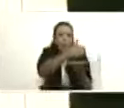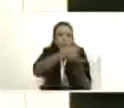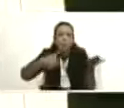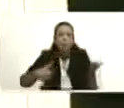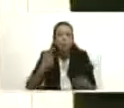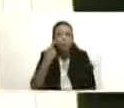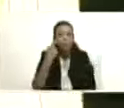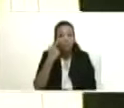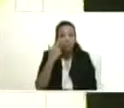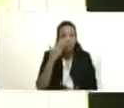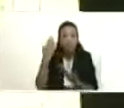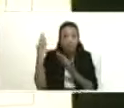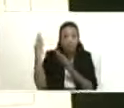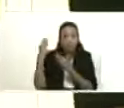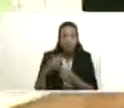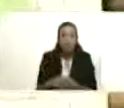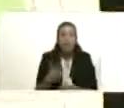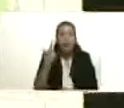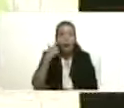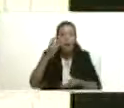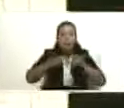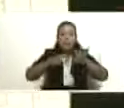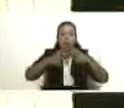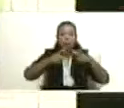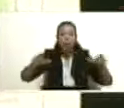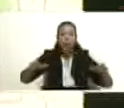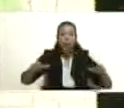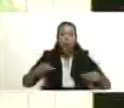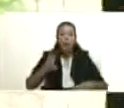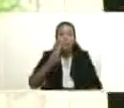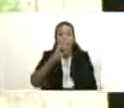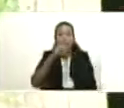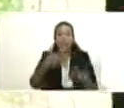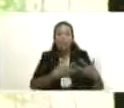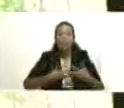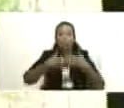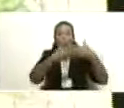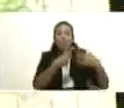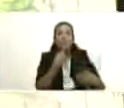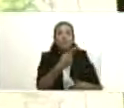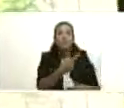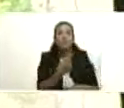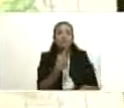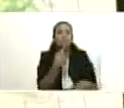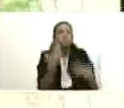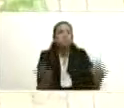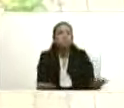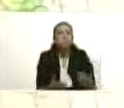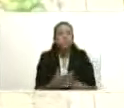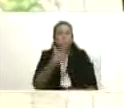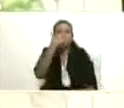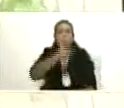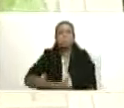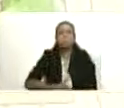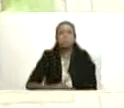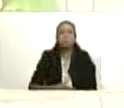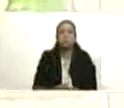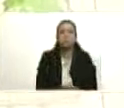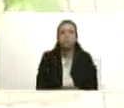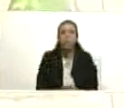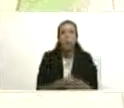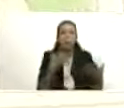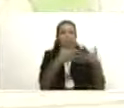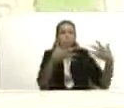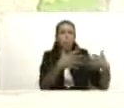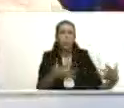Fíjense ustedes, ahí salió el secretario de Estado Blinken de Estados Unidos a decir un